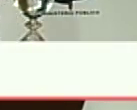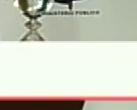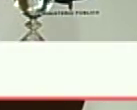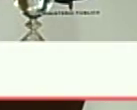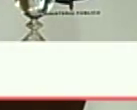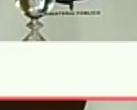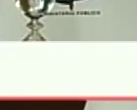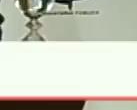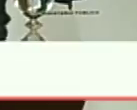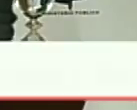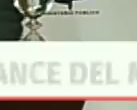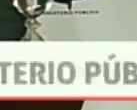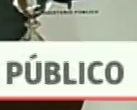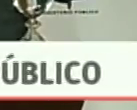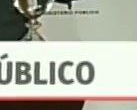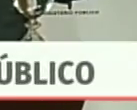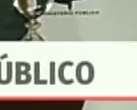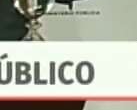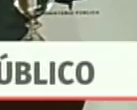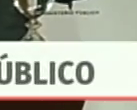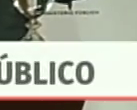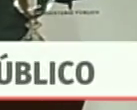en base a lo establecido